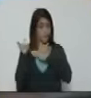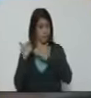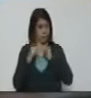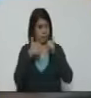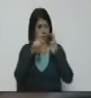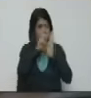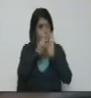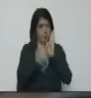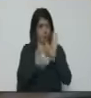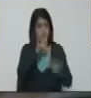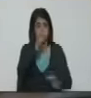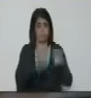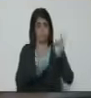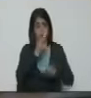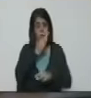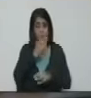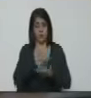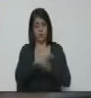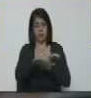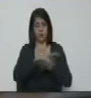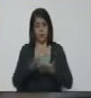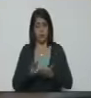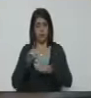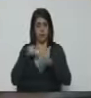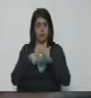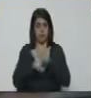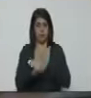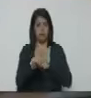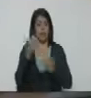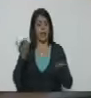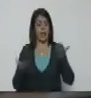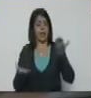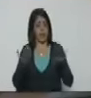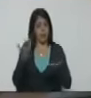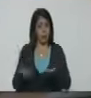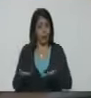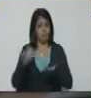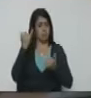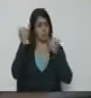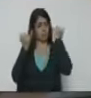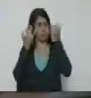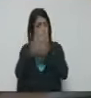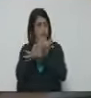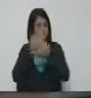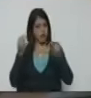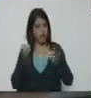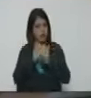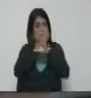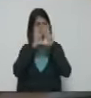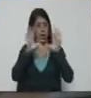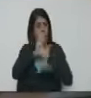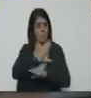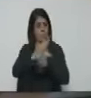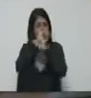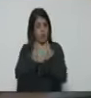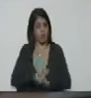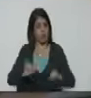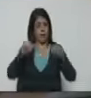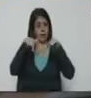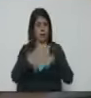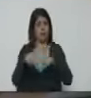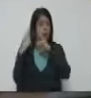de los principios de justicia gratuita, accesible, imparcial, idónea, transparente, autónoma,